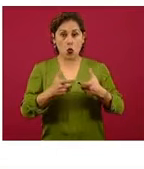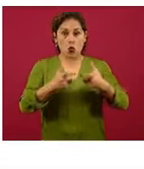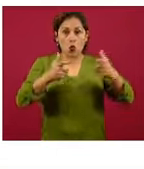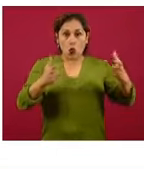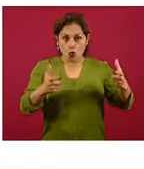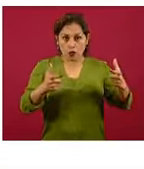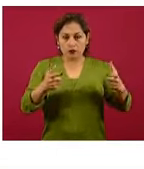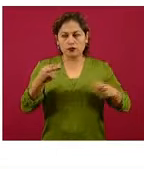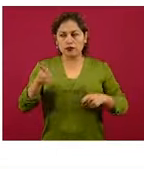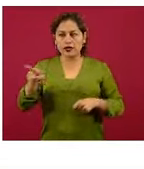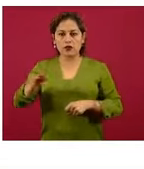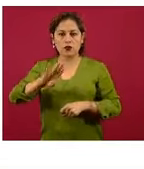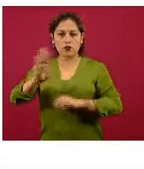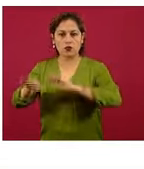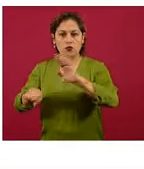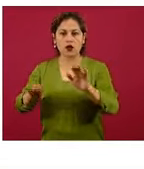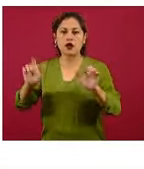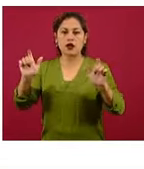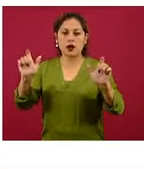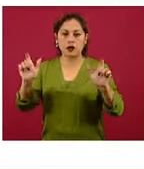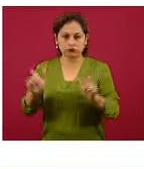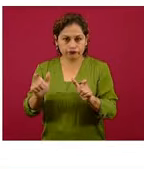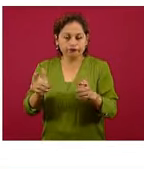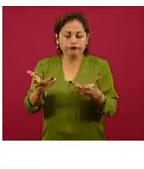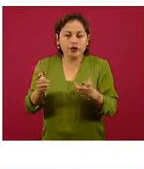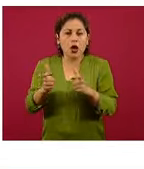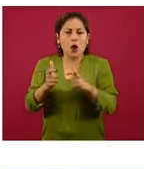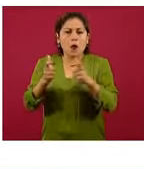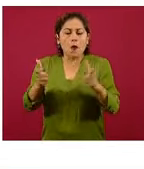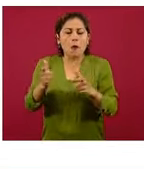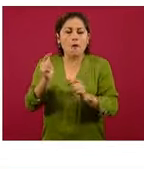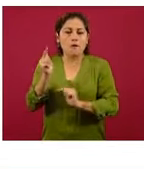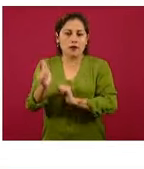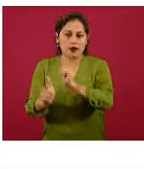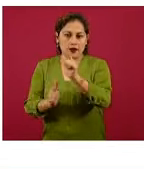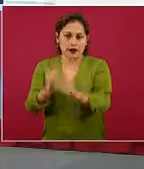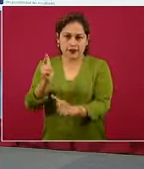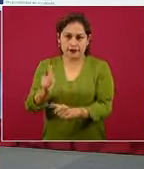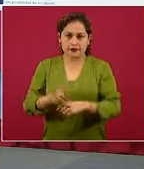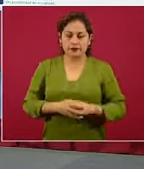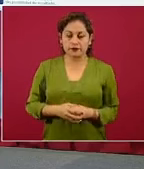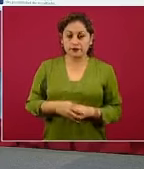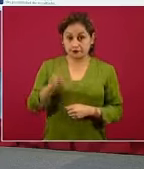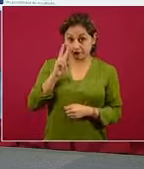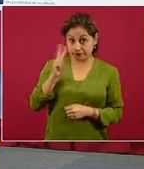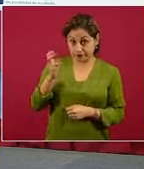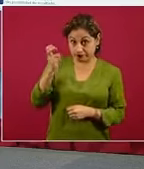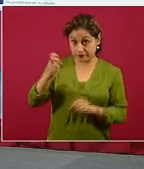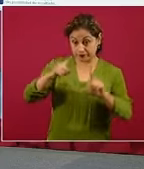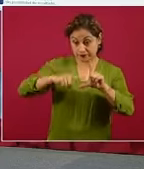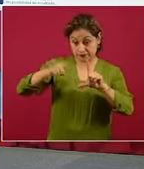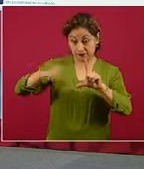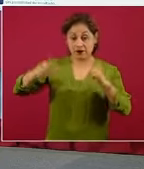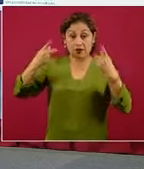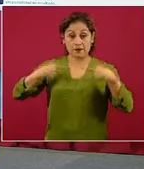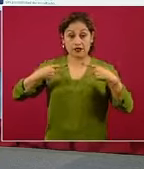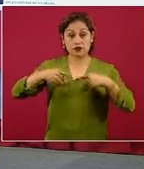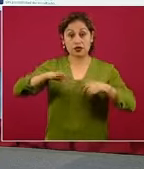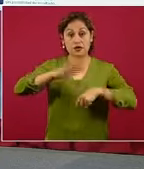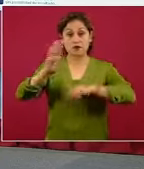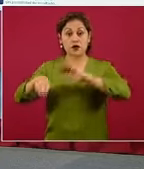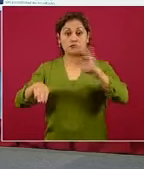embargo, lógicamente, cada una de estas defunciones se quisiera que no